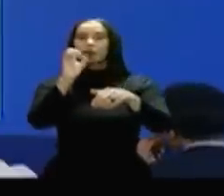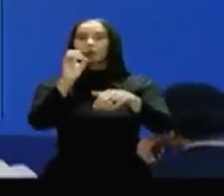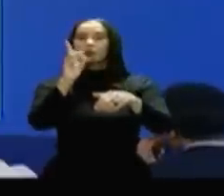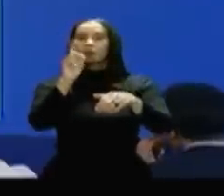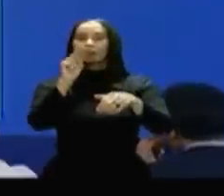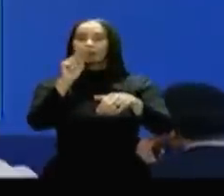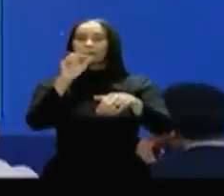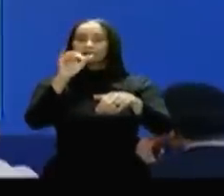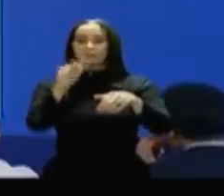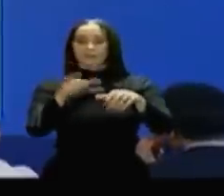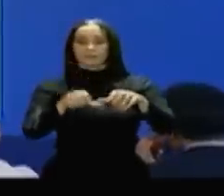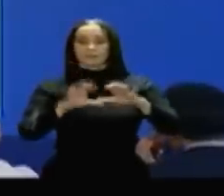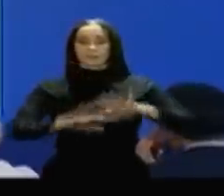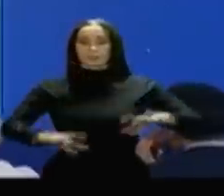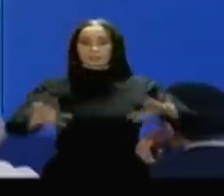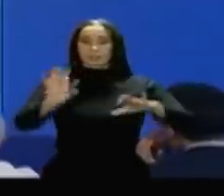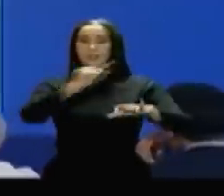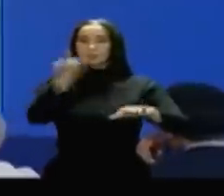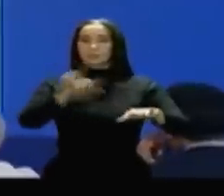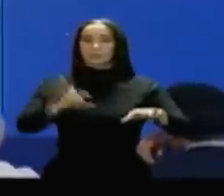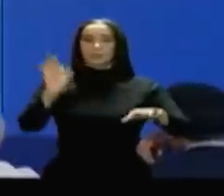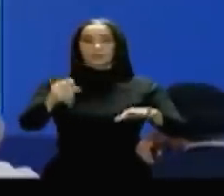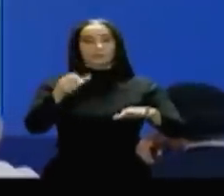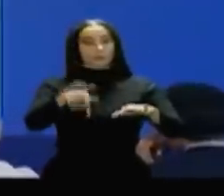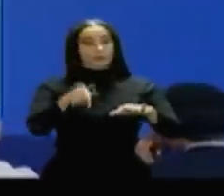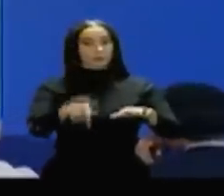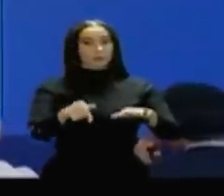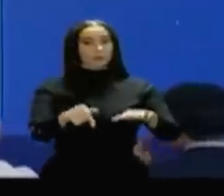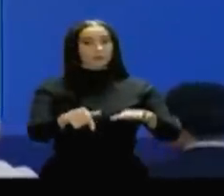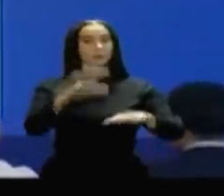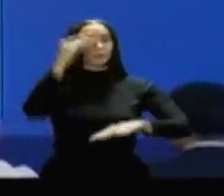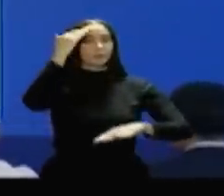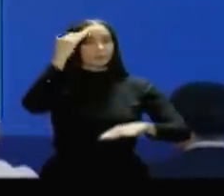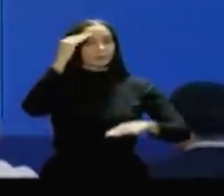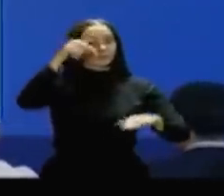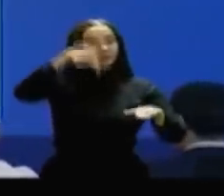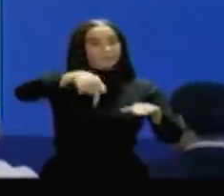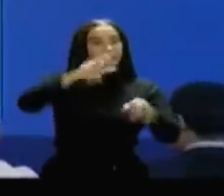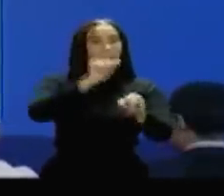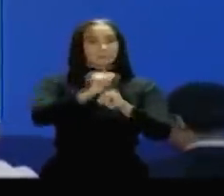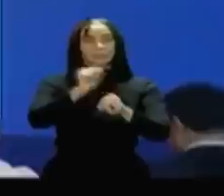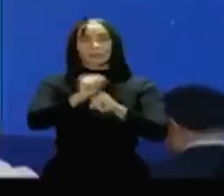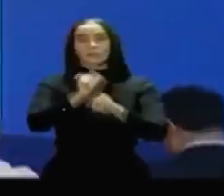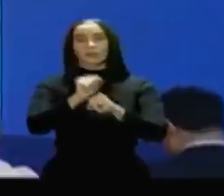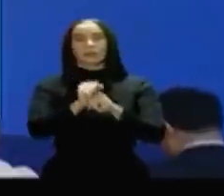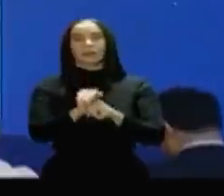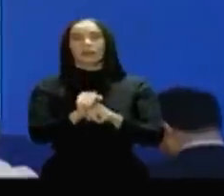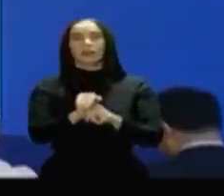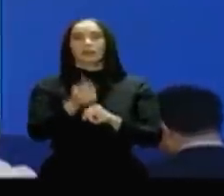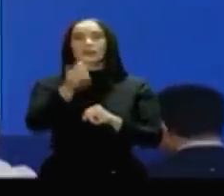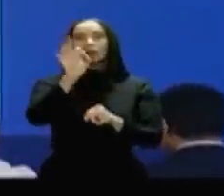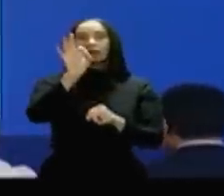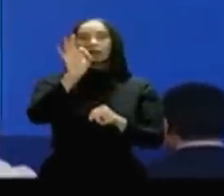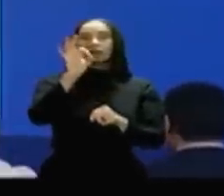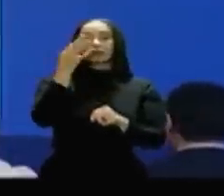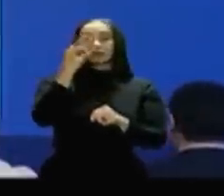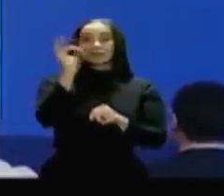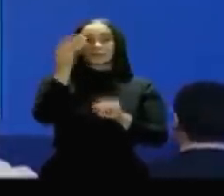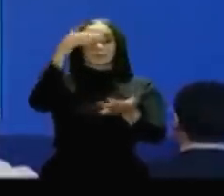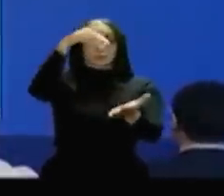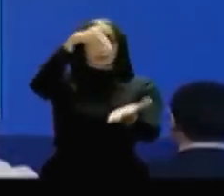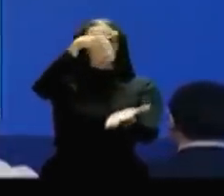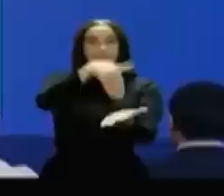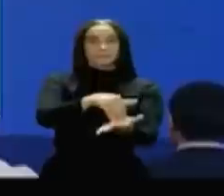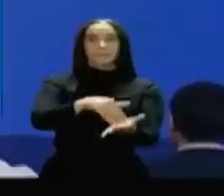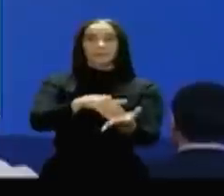dé, al final del día se impone el dato. Entonces, si ustedes hacen un ejercicio, ustedes escriben río Dajabón o